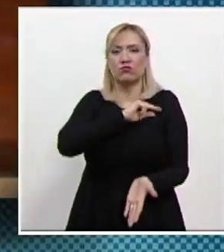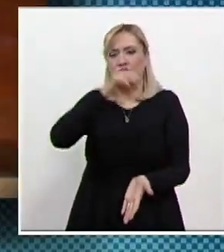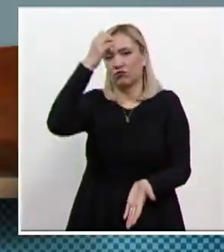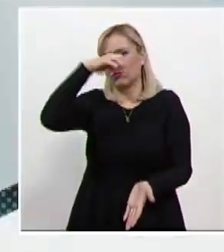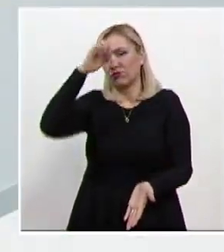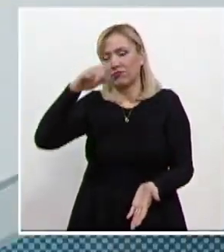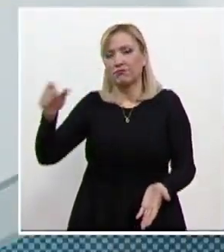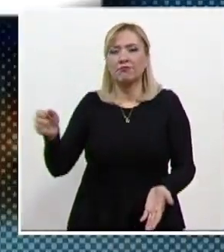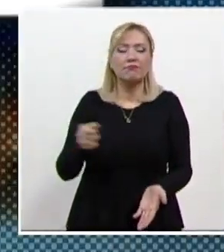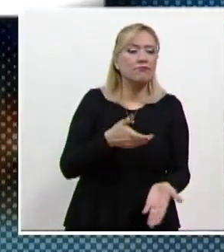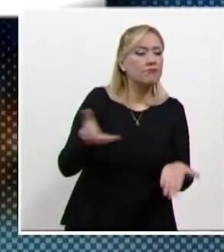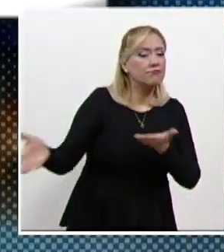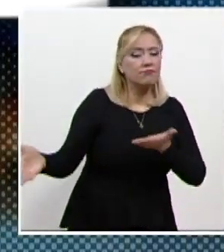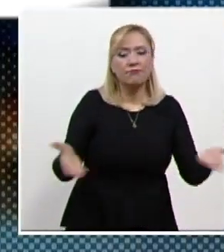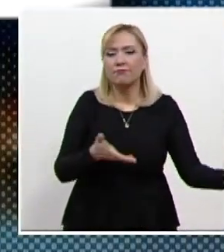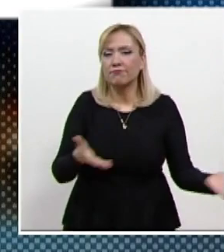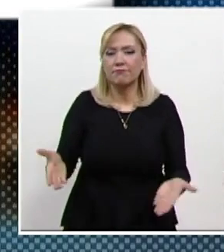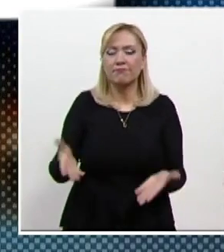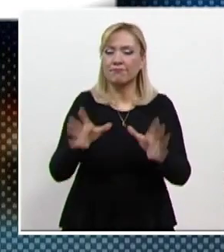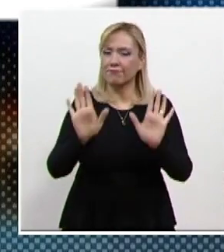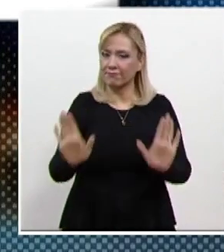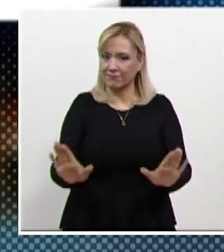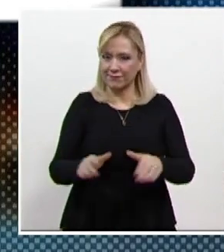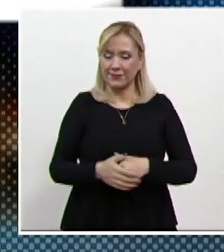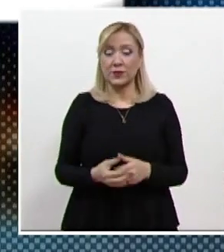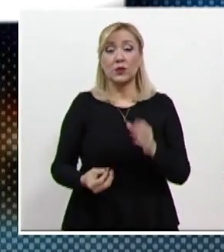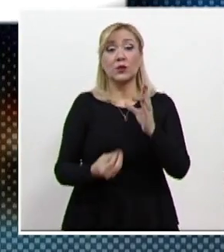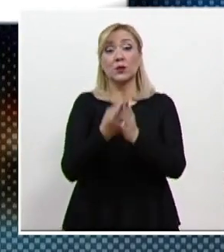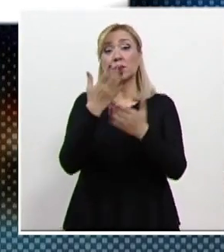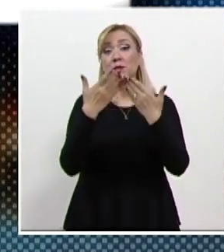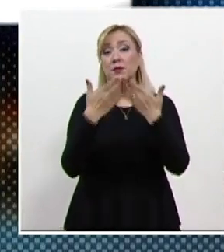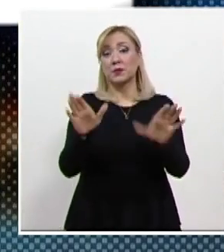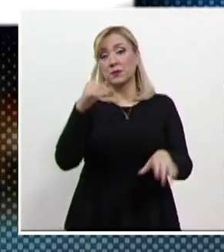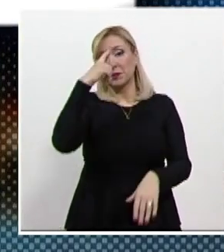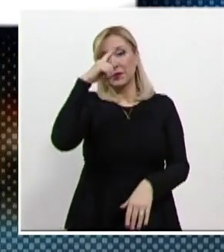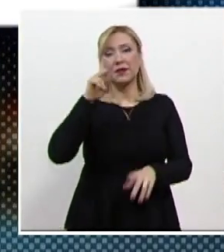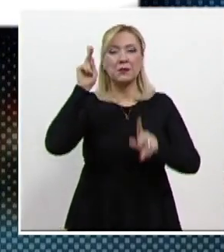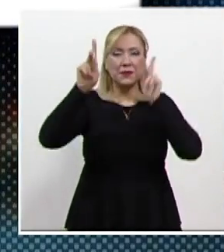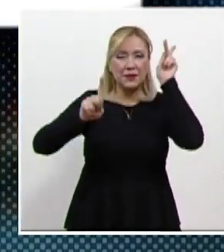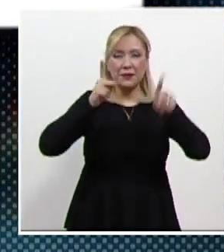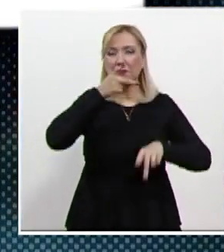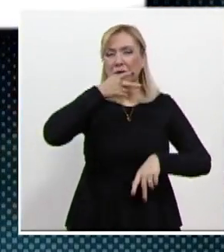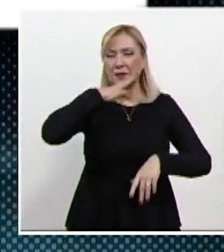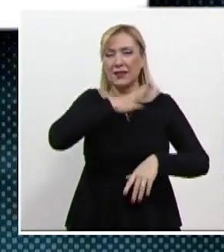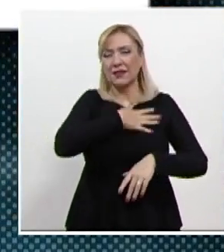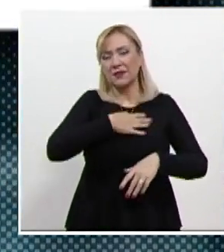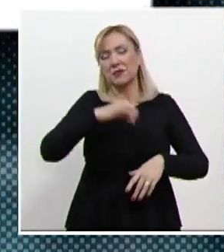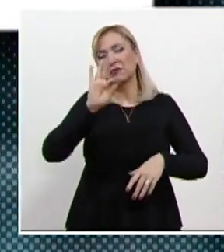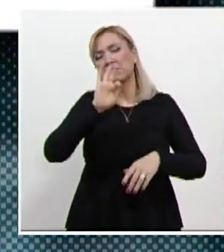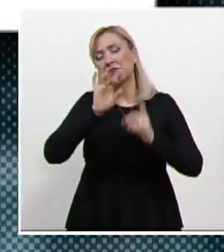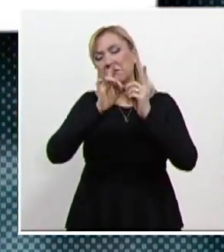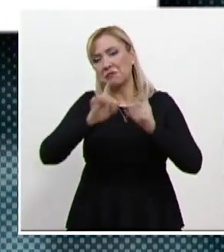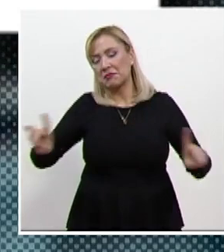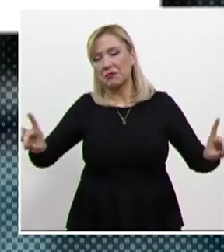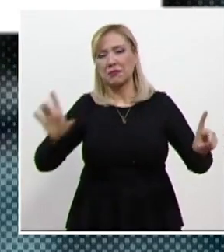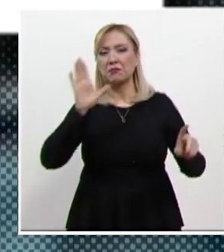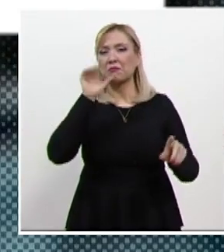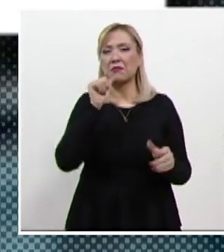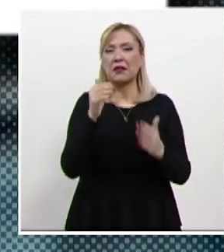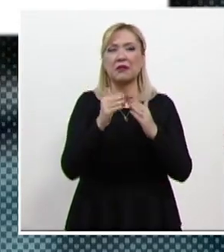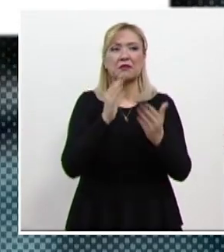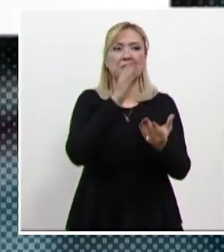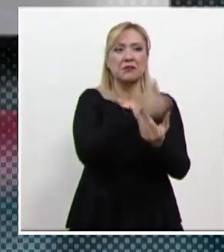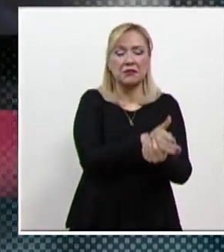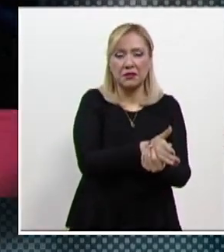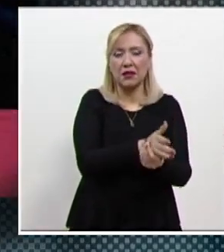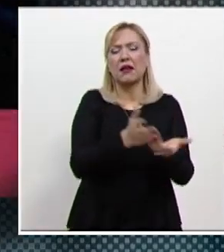especializados. Abrió sus puertas el nuevo Centro de Convivencia Familiar Supervisada del Poder Judicial de Zacatecas en el municipio